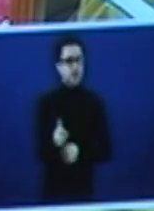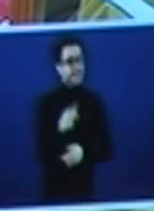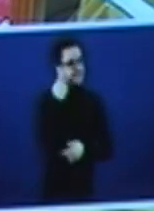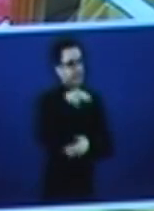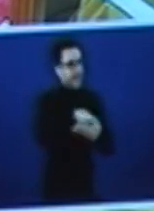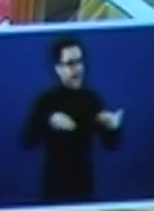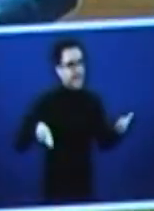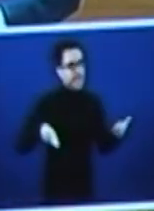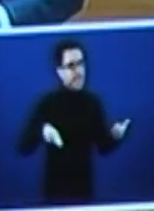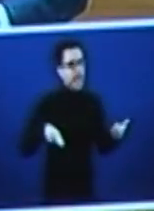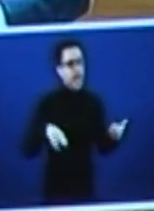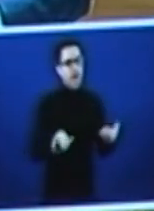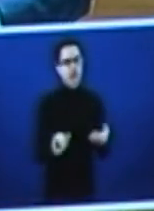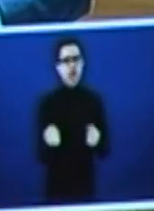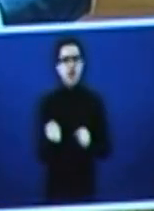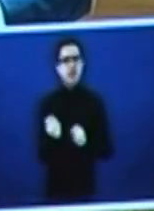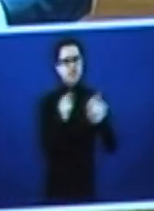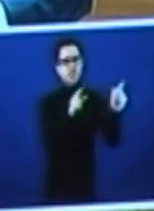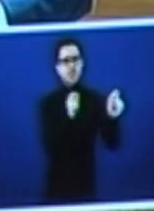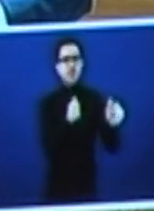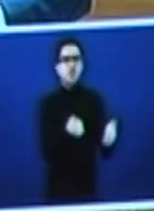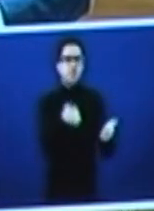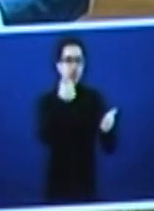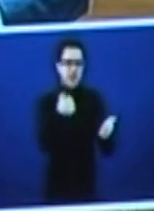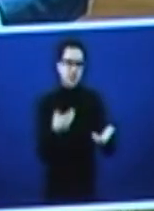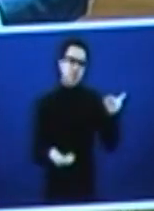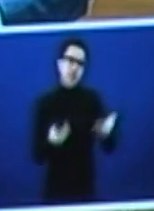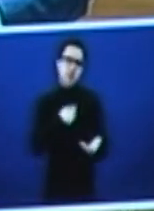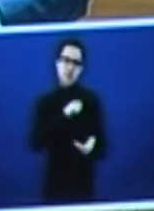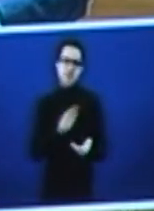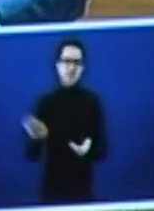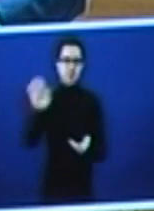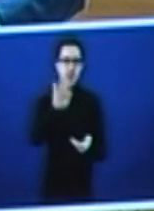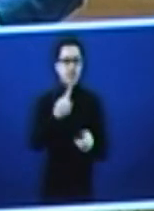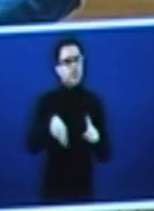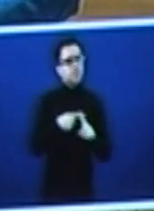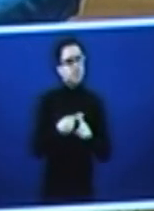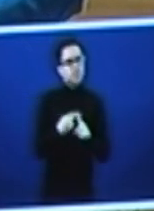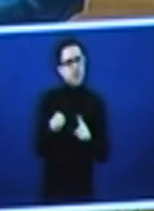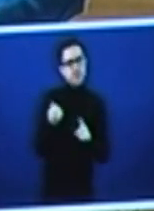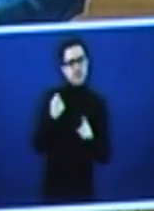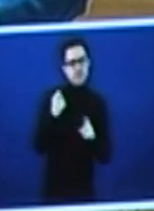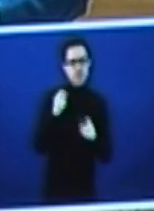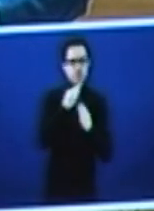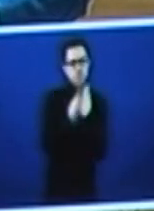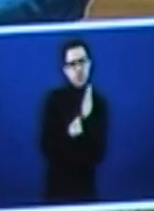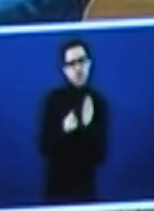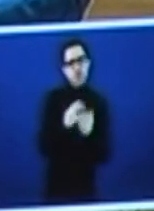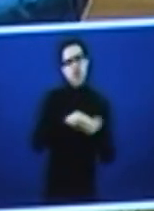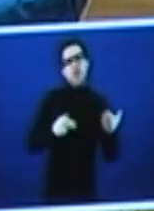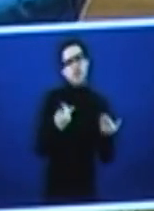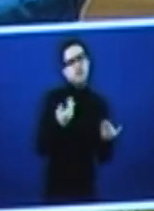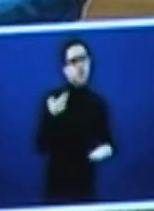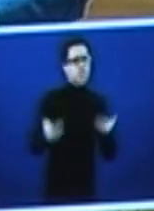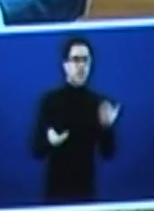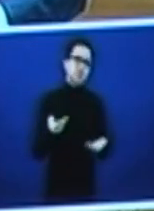está exportando máis que España, que o saldo comercial de Galicia é superior a España, que estamos invertindo máis innovación